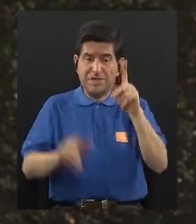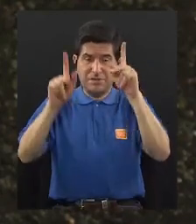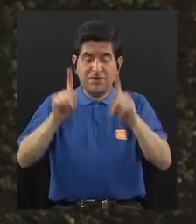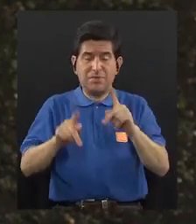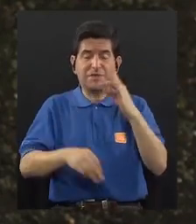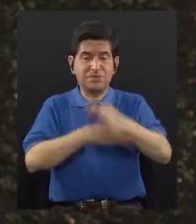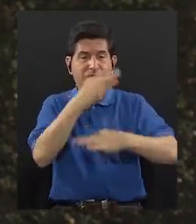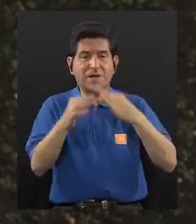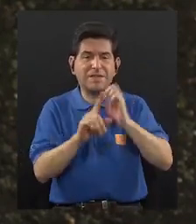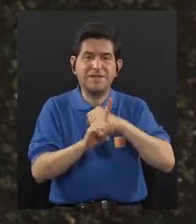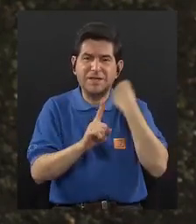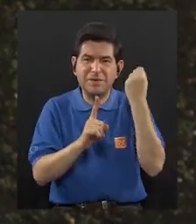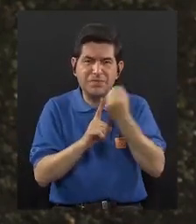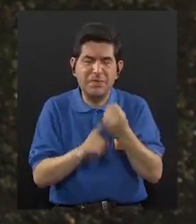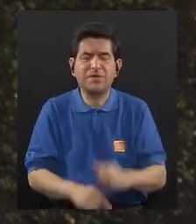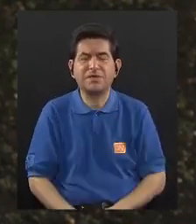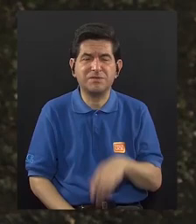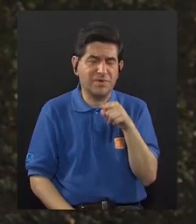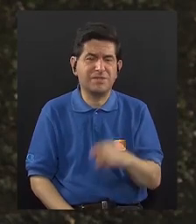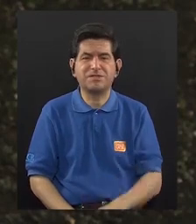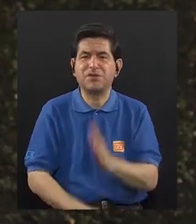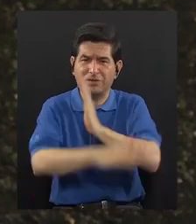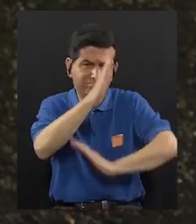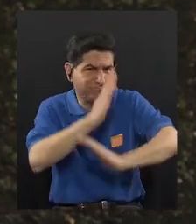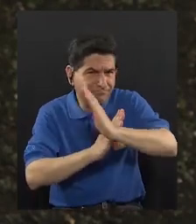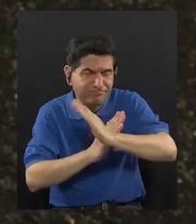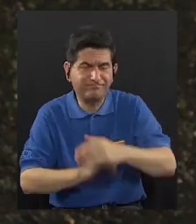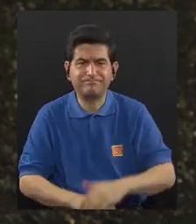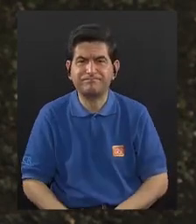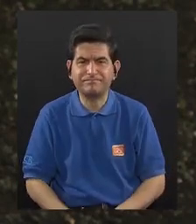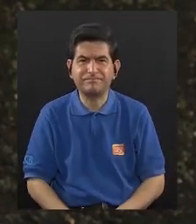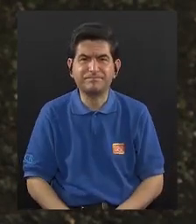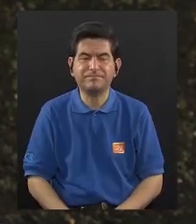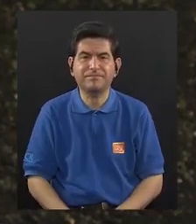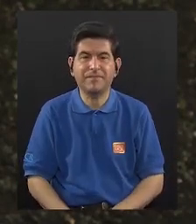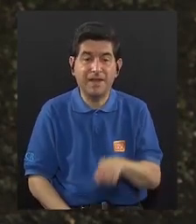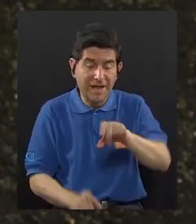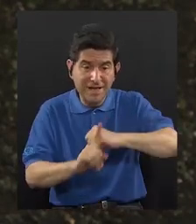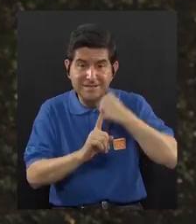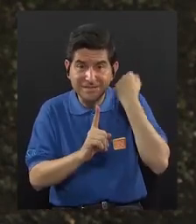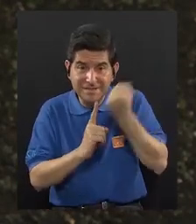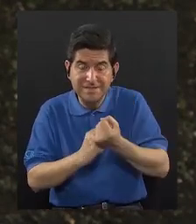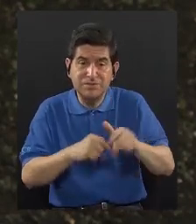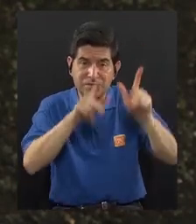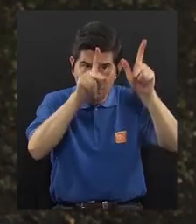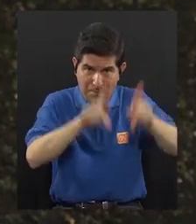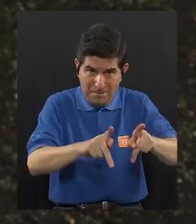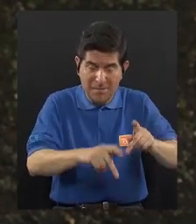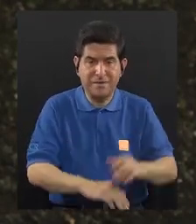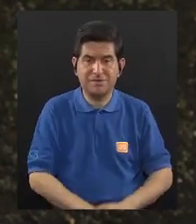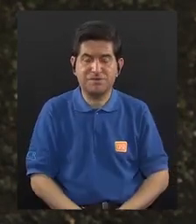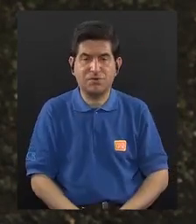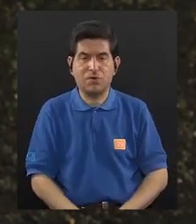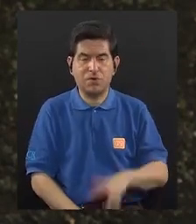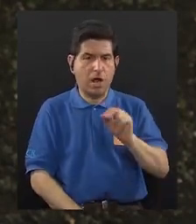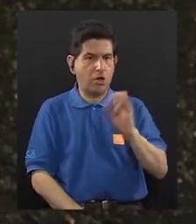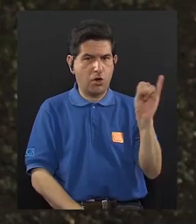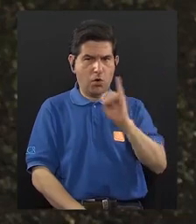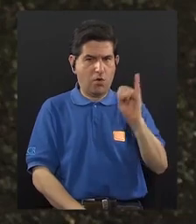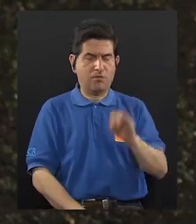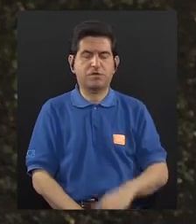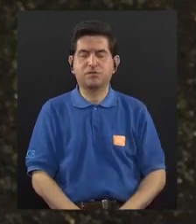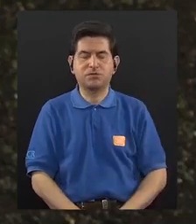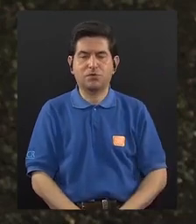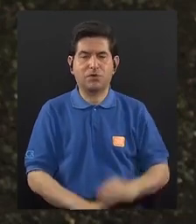incapacitada de algún tipo deshabitado y entonces eso tanto para la persona que no se